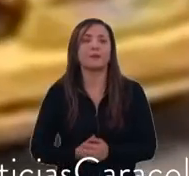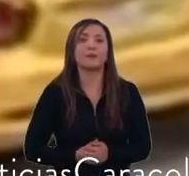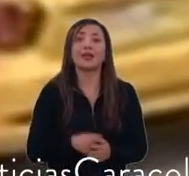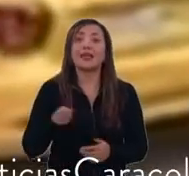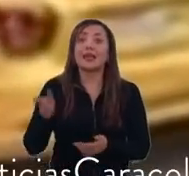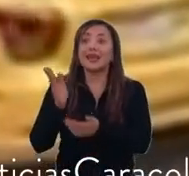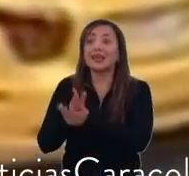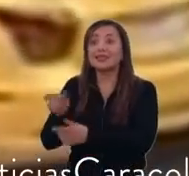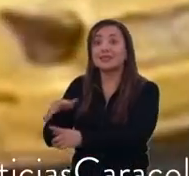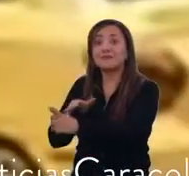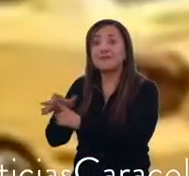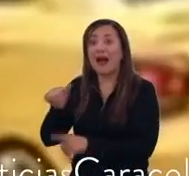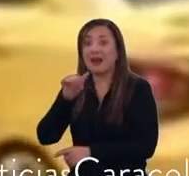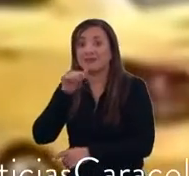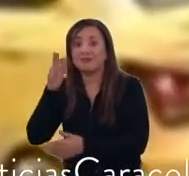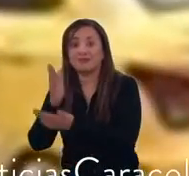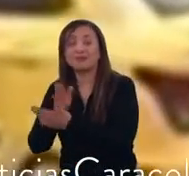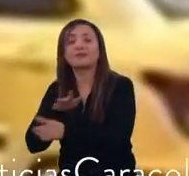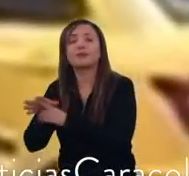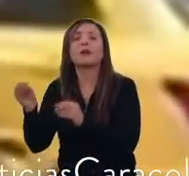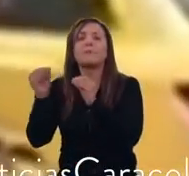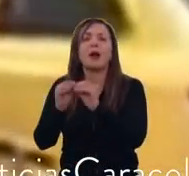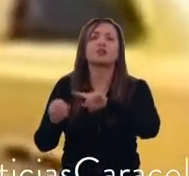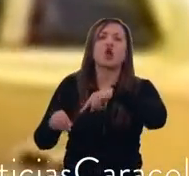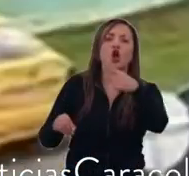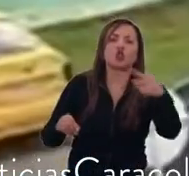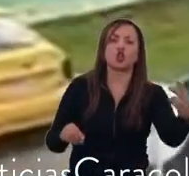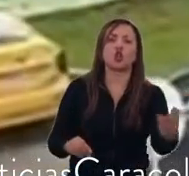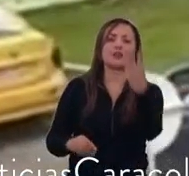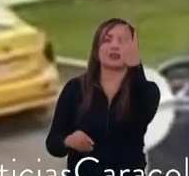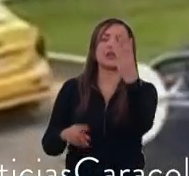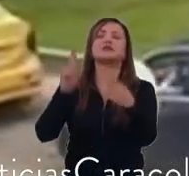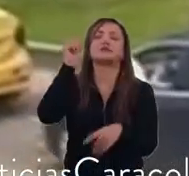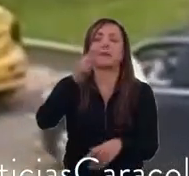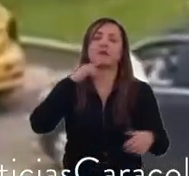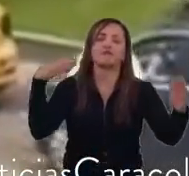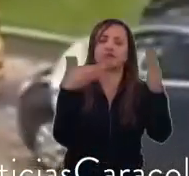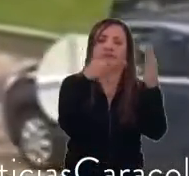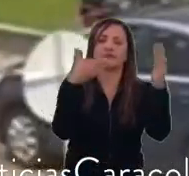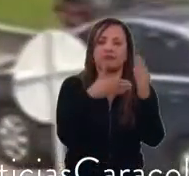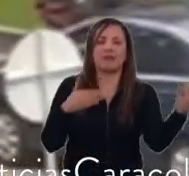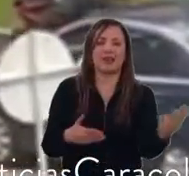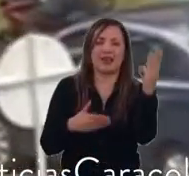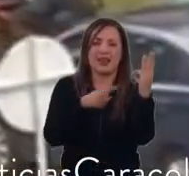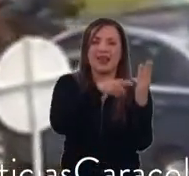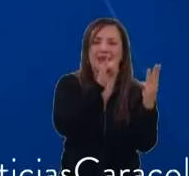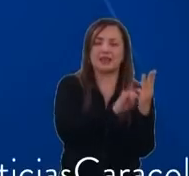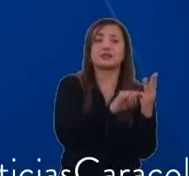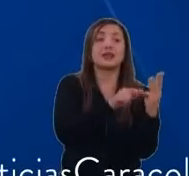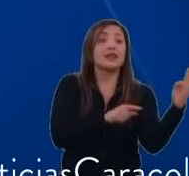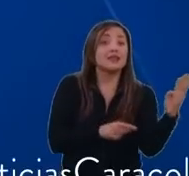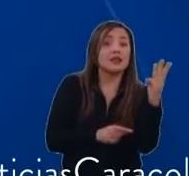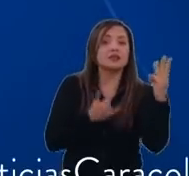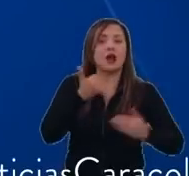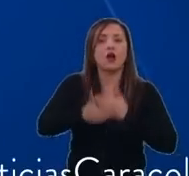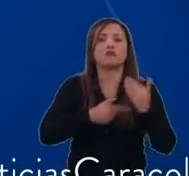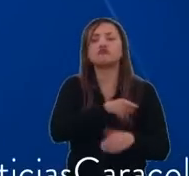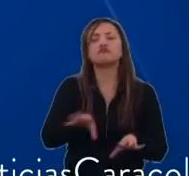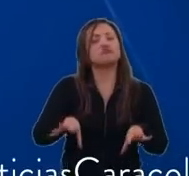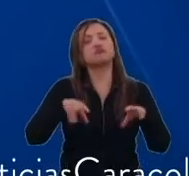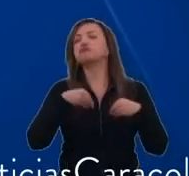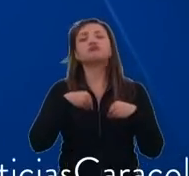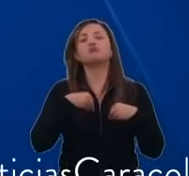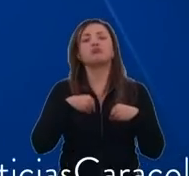víctima, según la policía, otras 3 personas presentaron sus denuncias contra los capturados. Los 3 procesados no aceptaron los